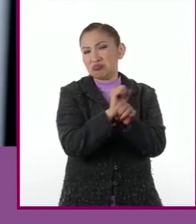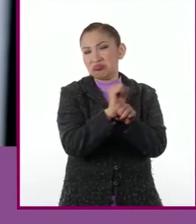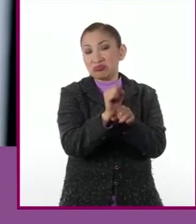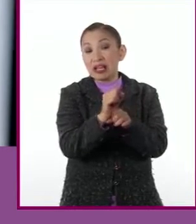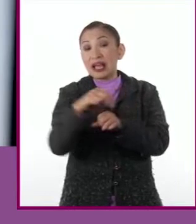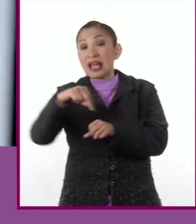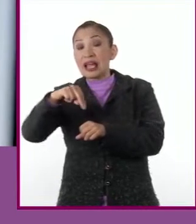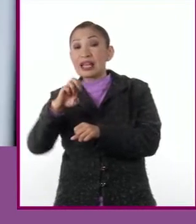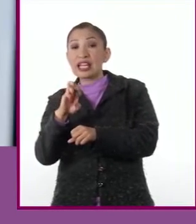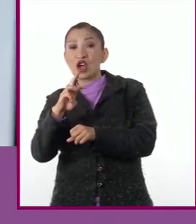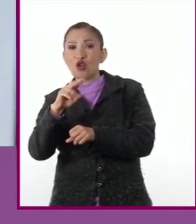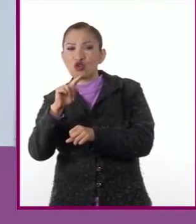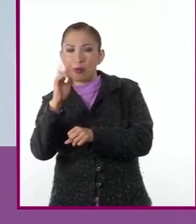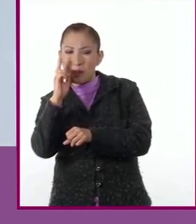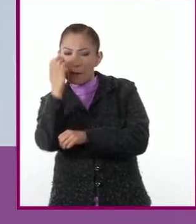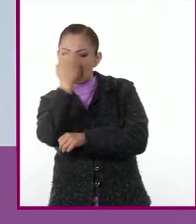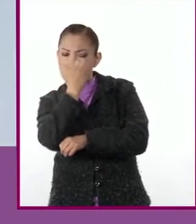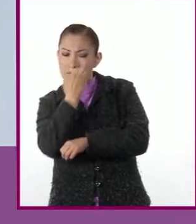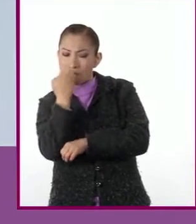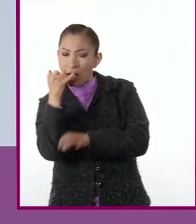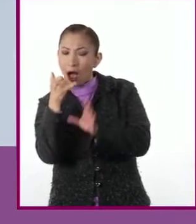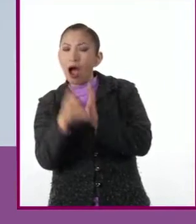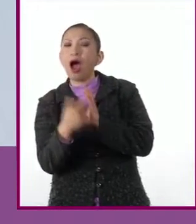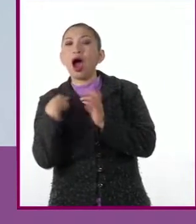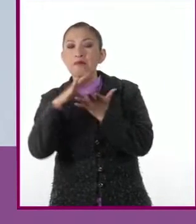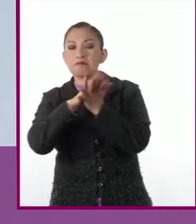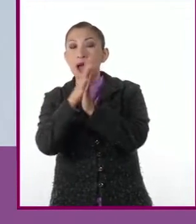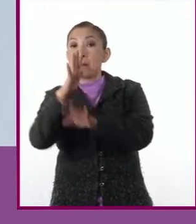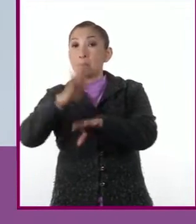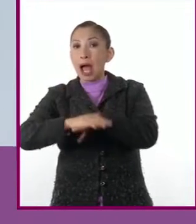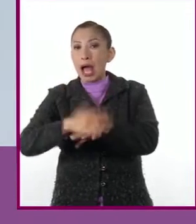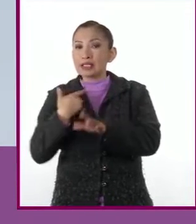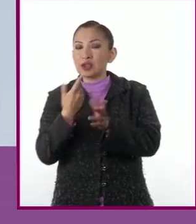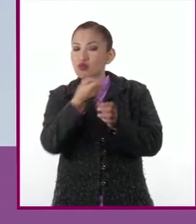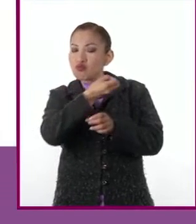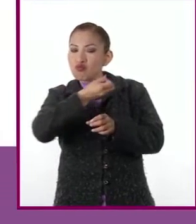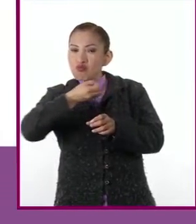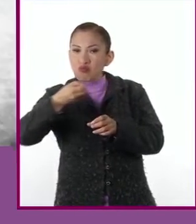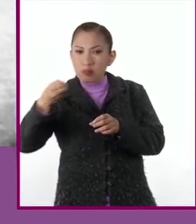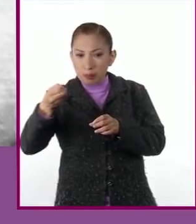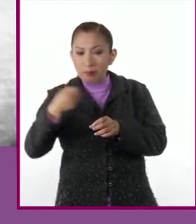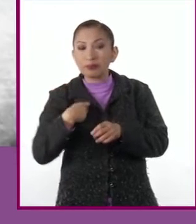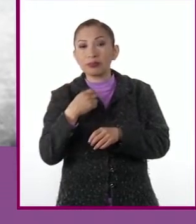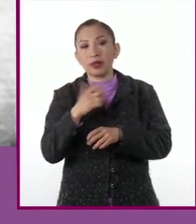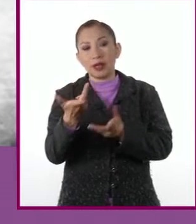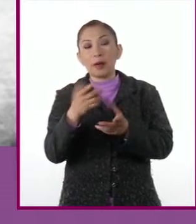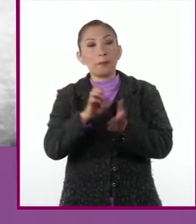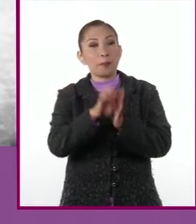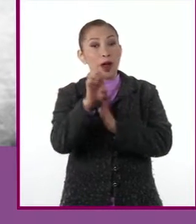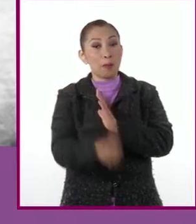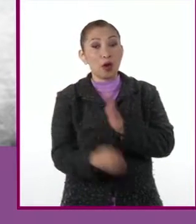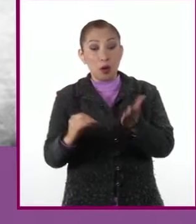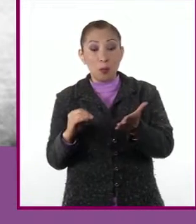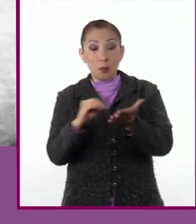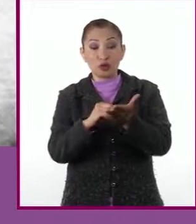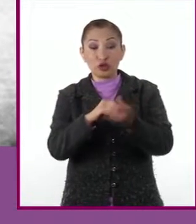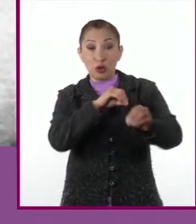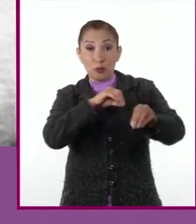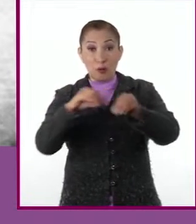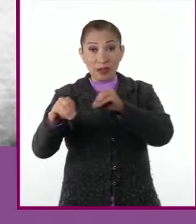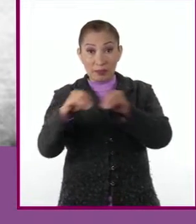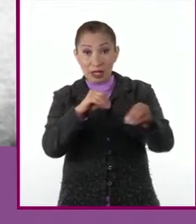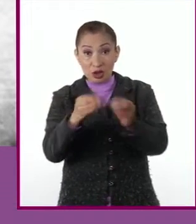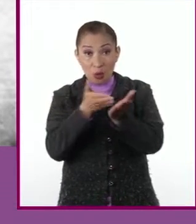Newton exploró sobre sus consecuencias y lo volvió más sistemático. Entre otras cosas, agregó que el